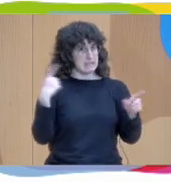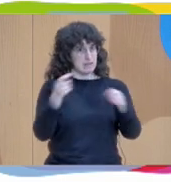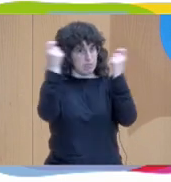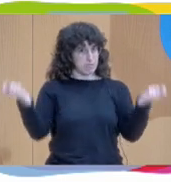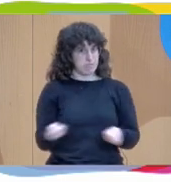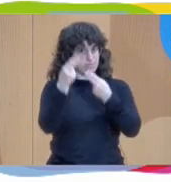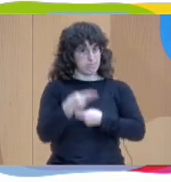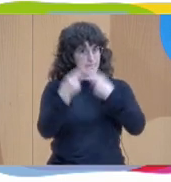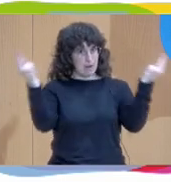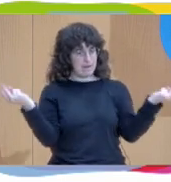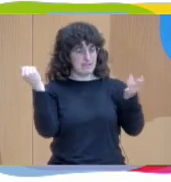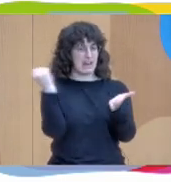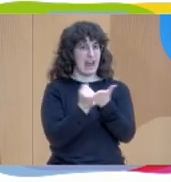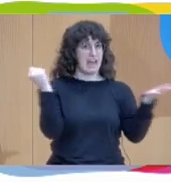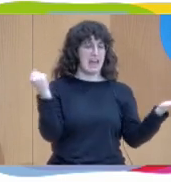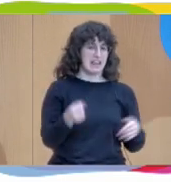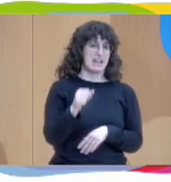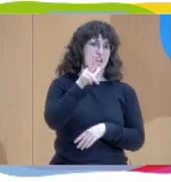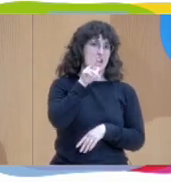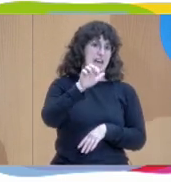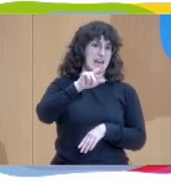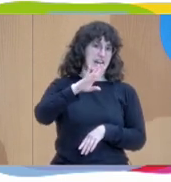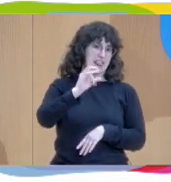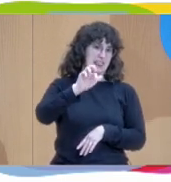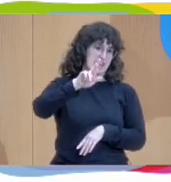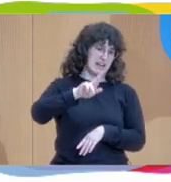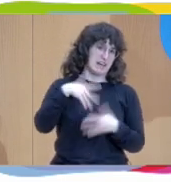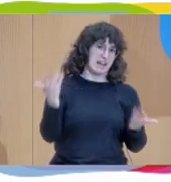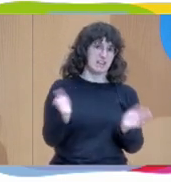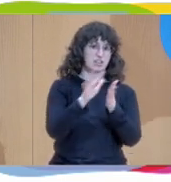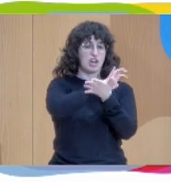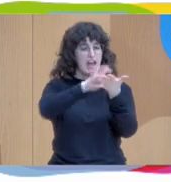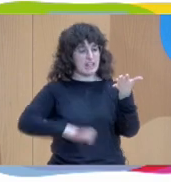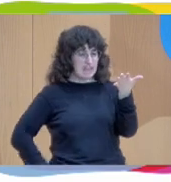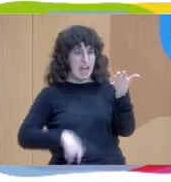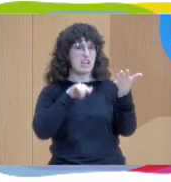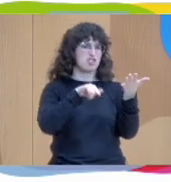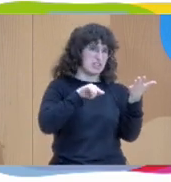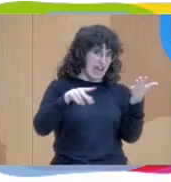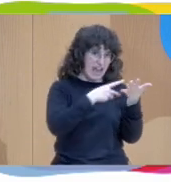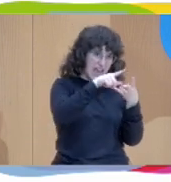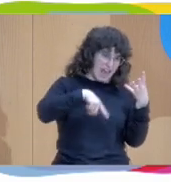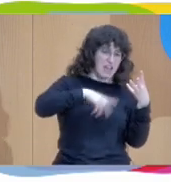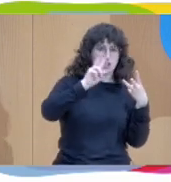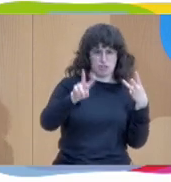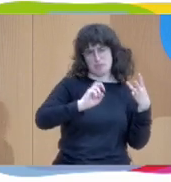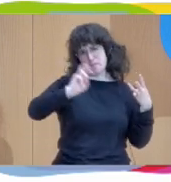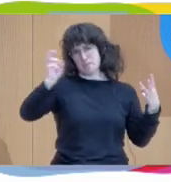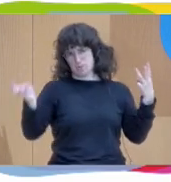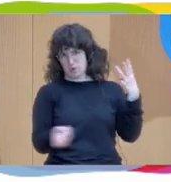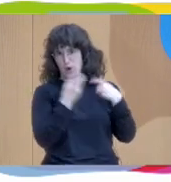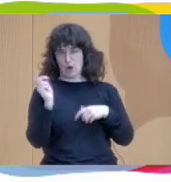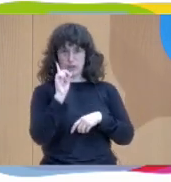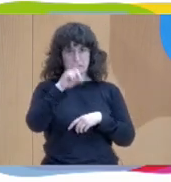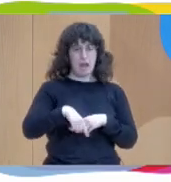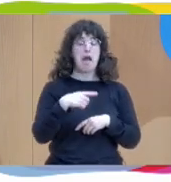herder mediante estos textos y algunos más entendimos y end imos más claramente Cómo podía ser el trabajo